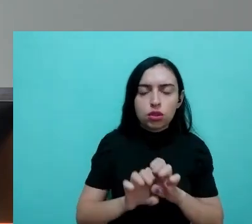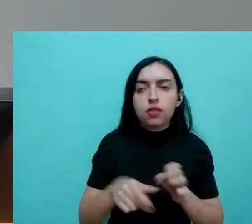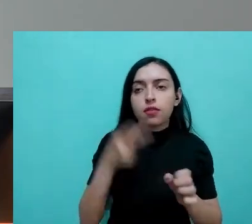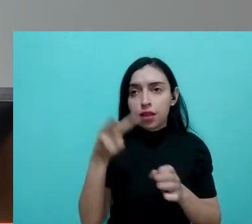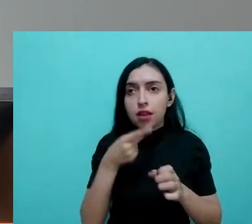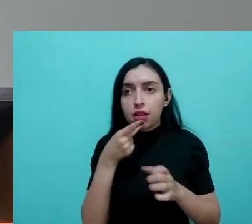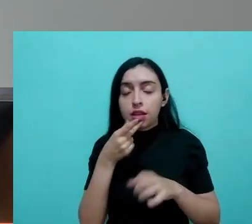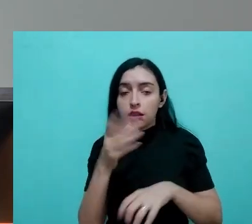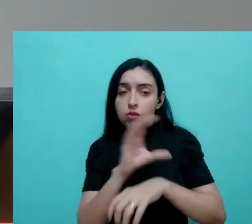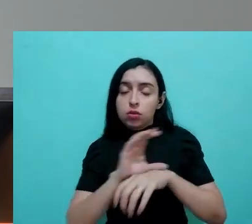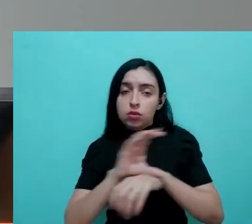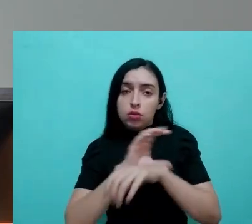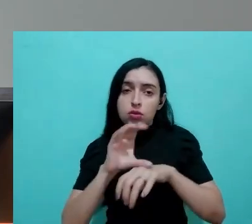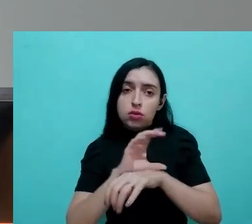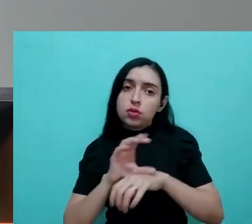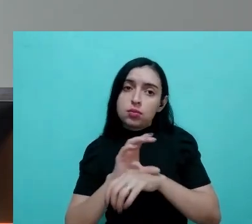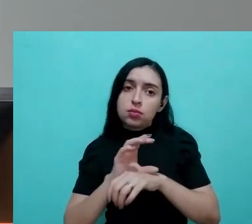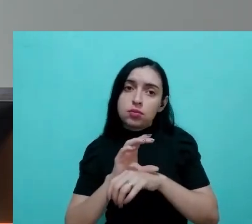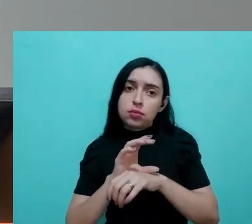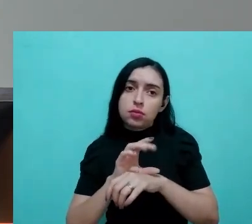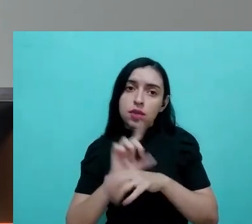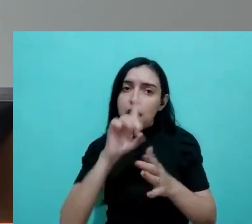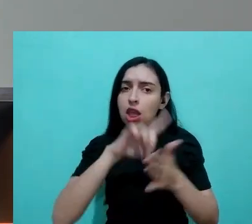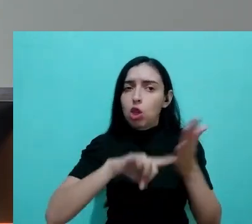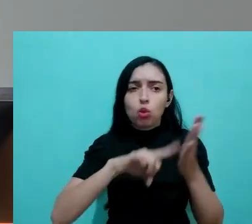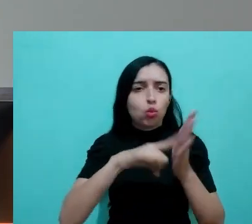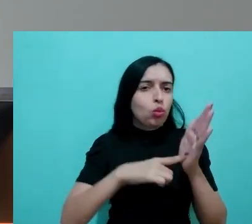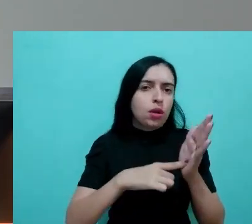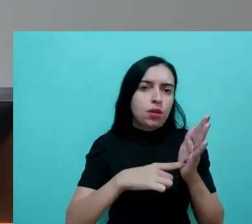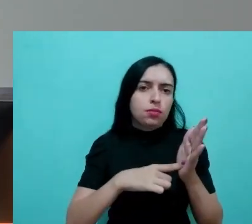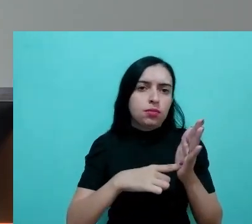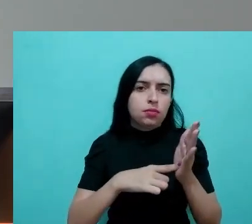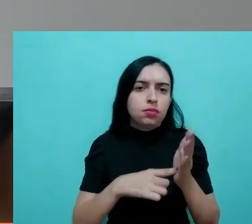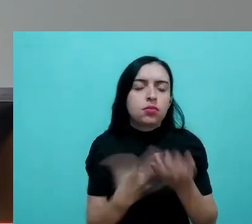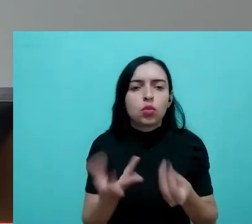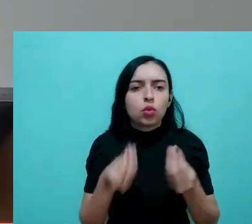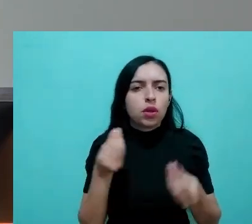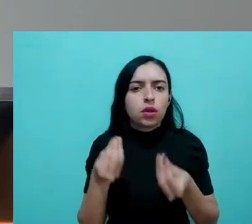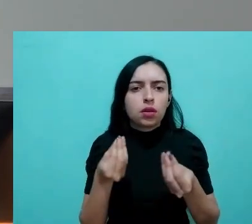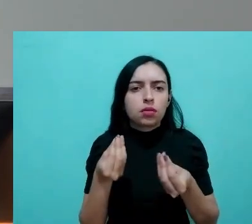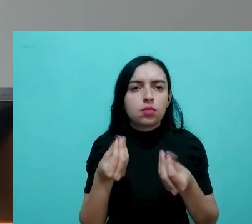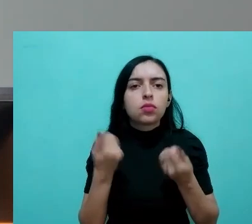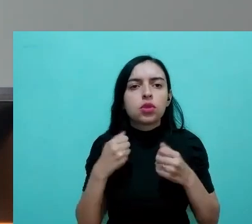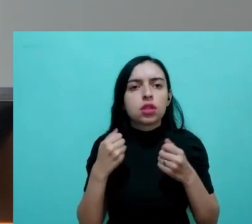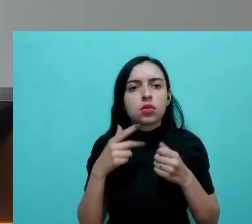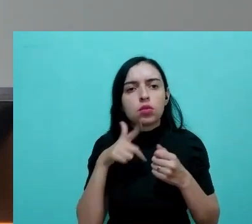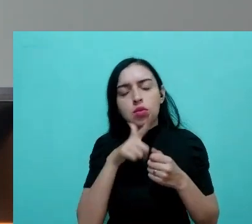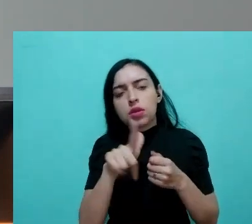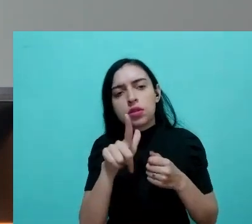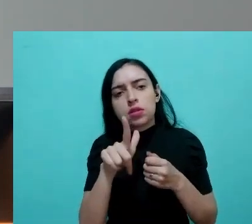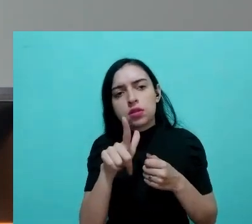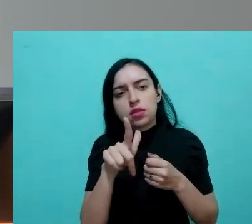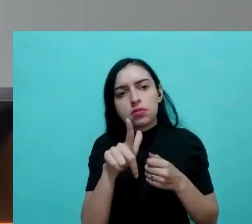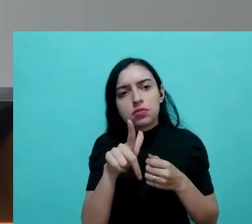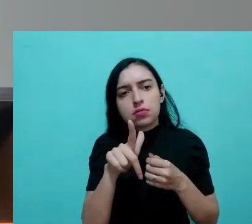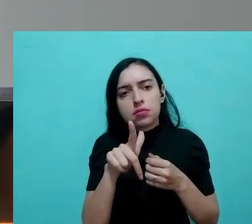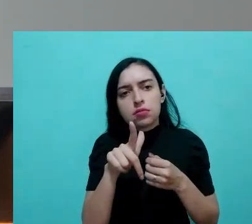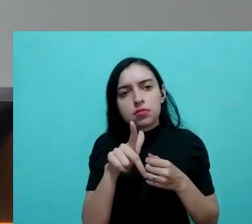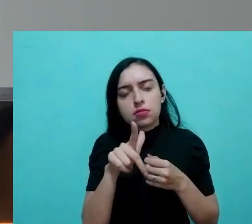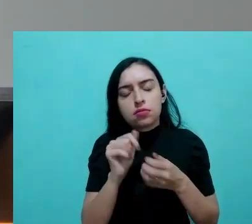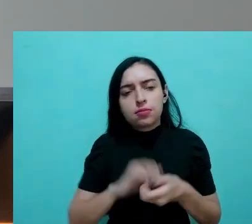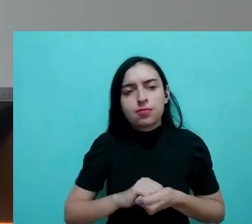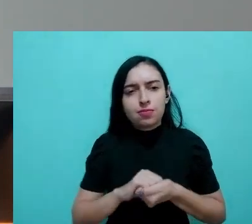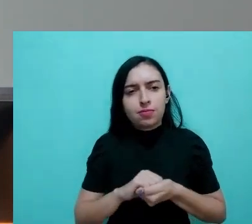es la Constitución anula, que hubiera podido ser la fórmula utilizada por un juez,